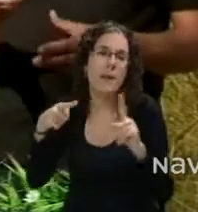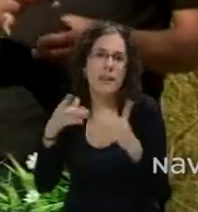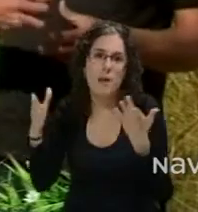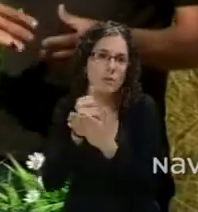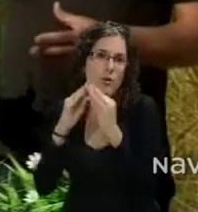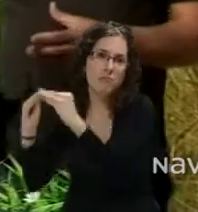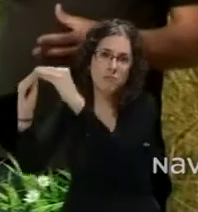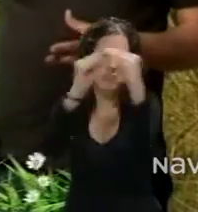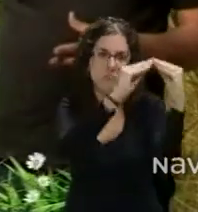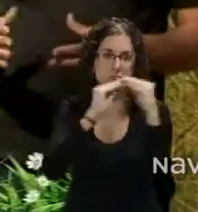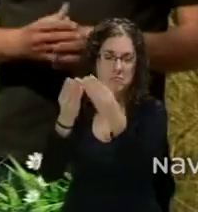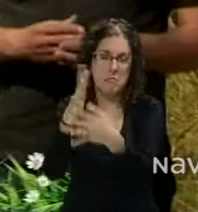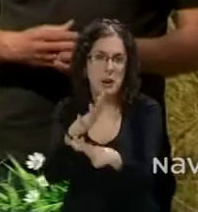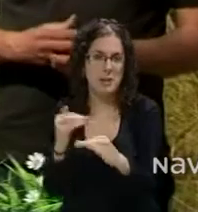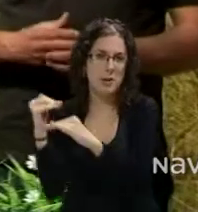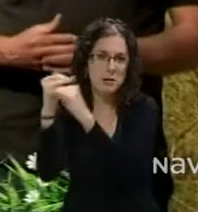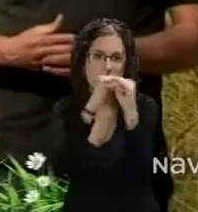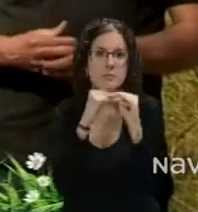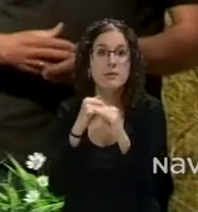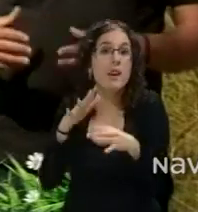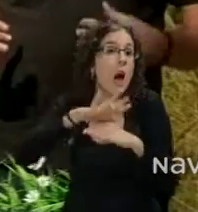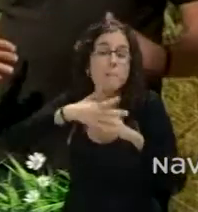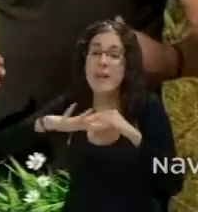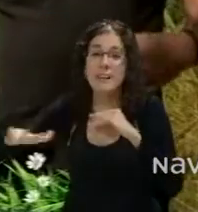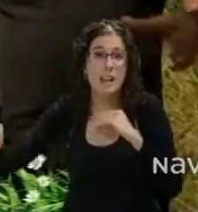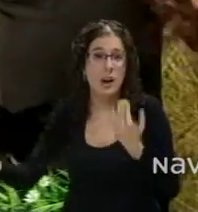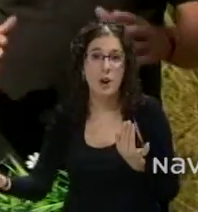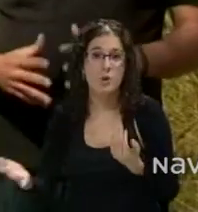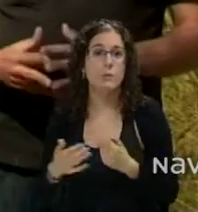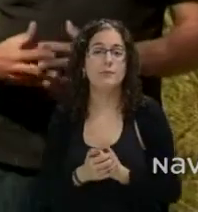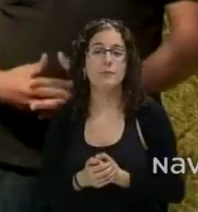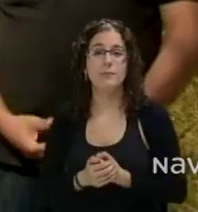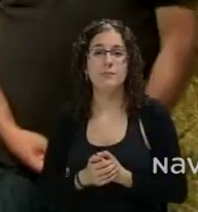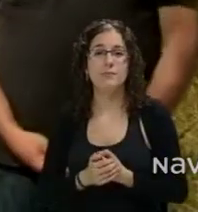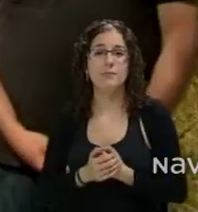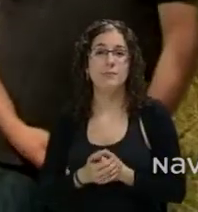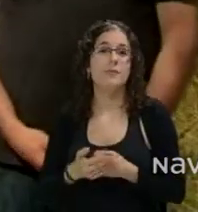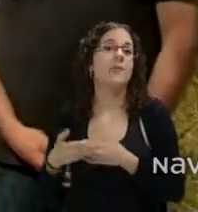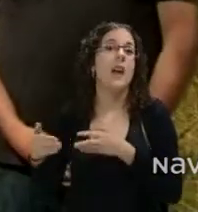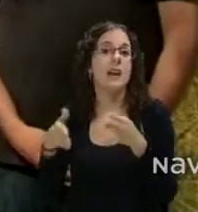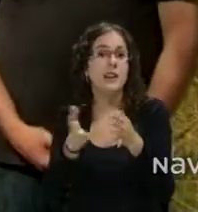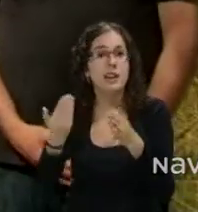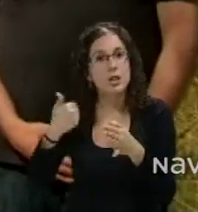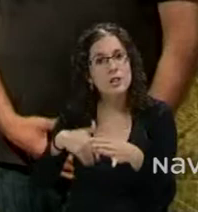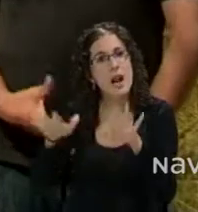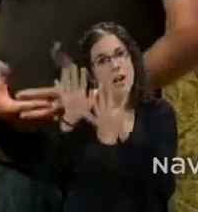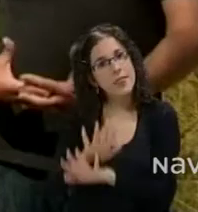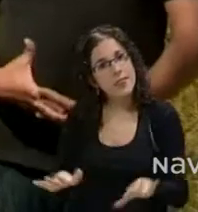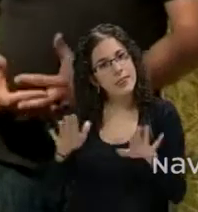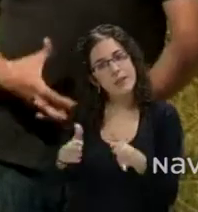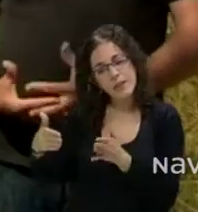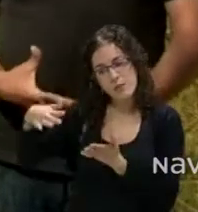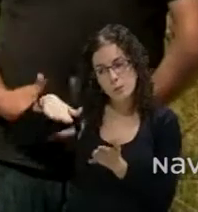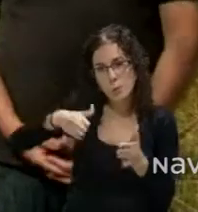mediterráneo, los ríos ya de carácter ya más mediterráneo, que discurren ya tranquilos por la zona, y sobre todo